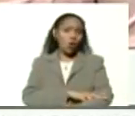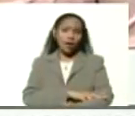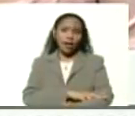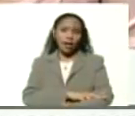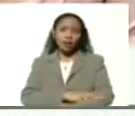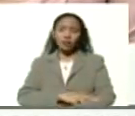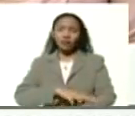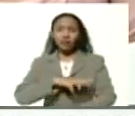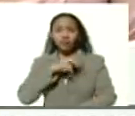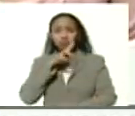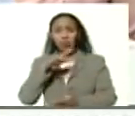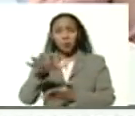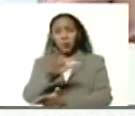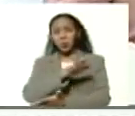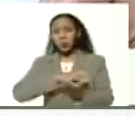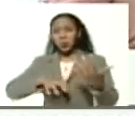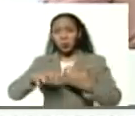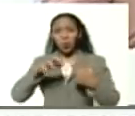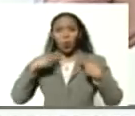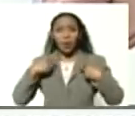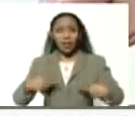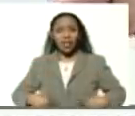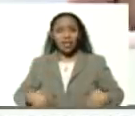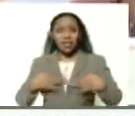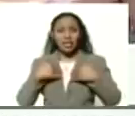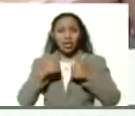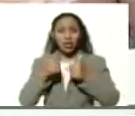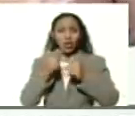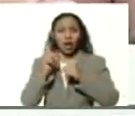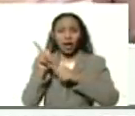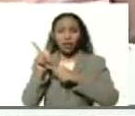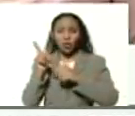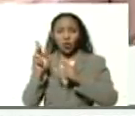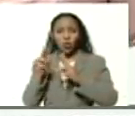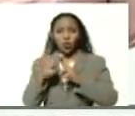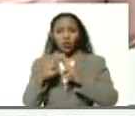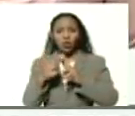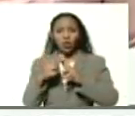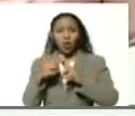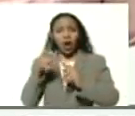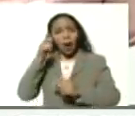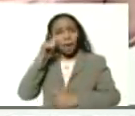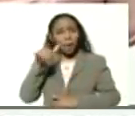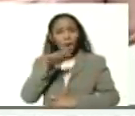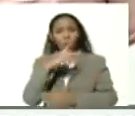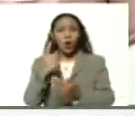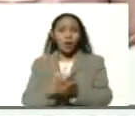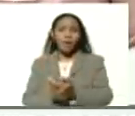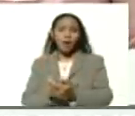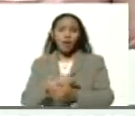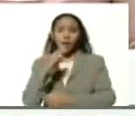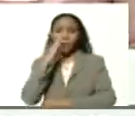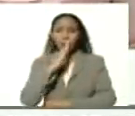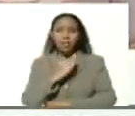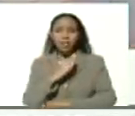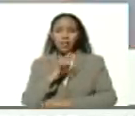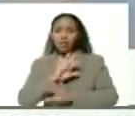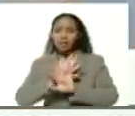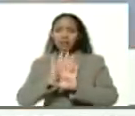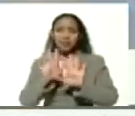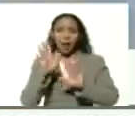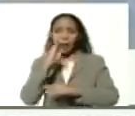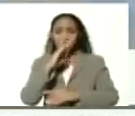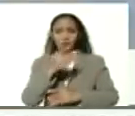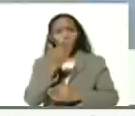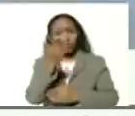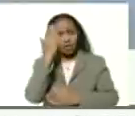las peores crisis humanitarias, sanitarias que haya conocido el pueblo hermano de Brasil. Ya Brasil, ustedes saben,